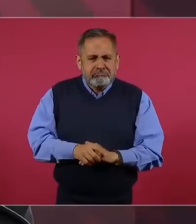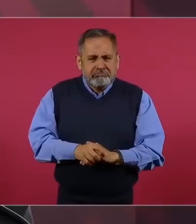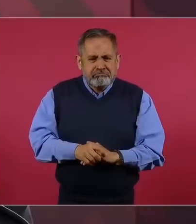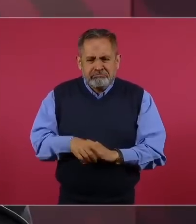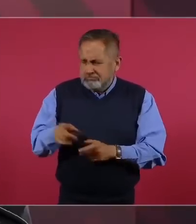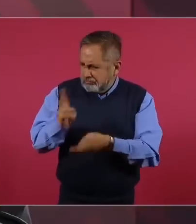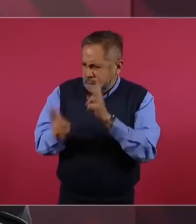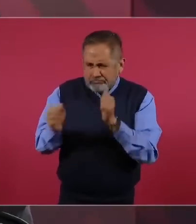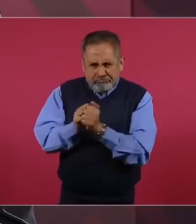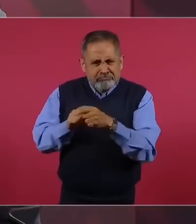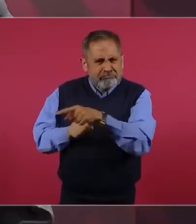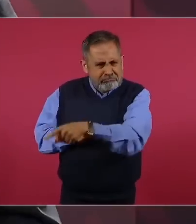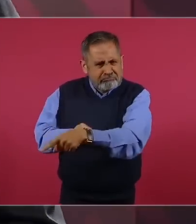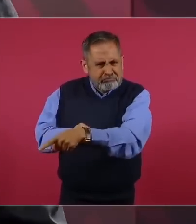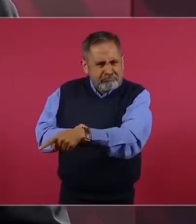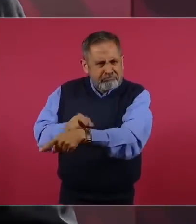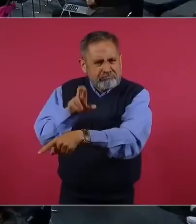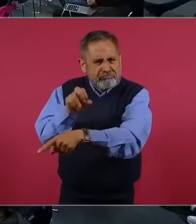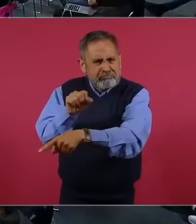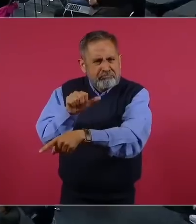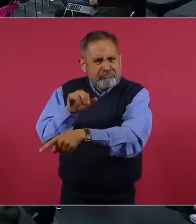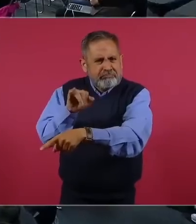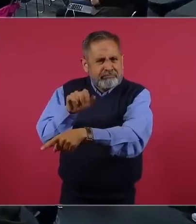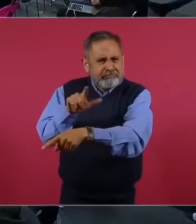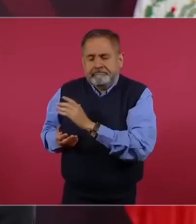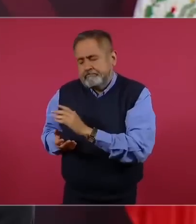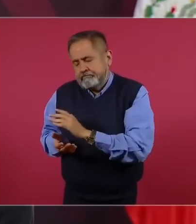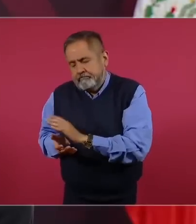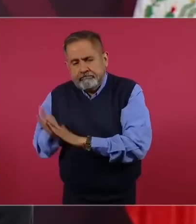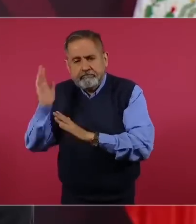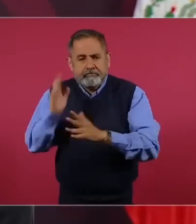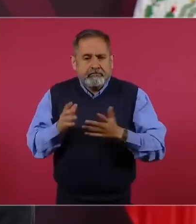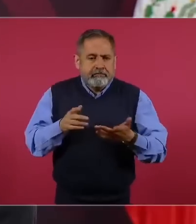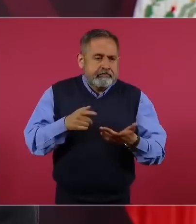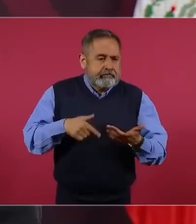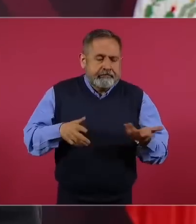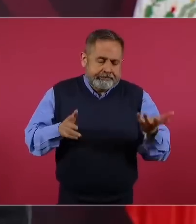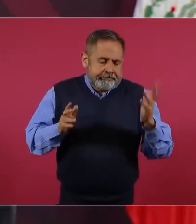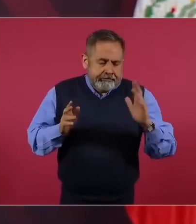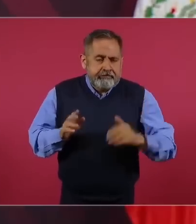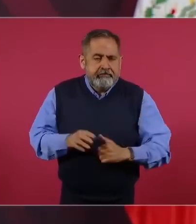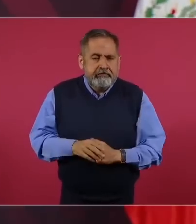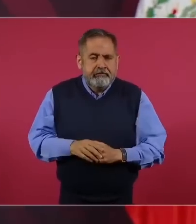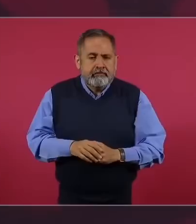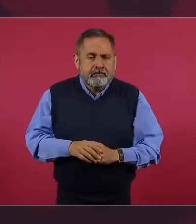Ya había hablado con don Rosa Isela, están siendo